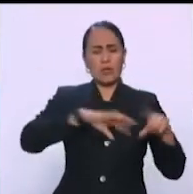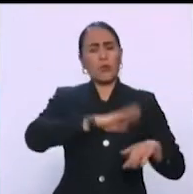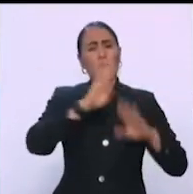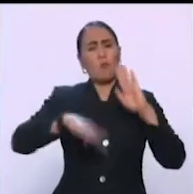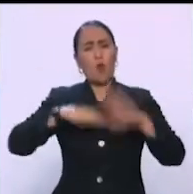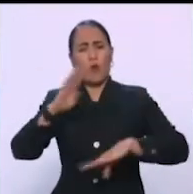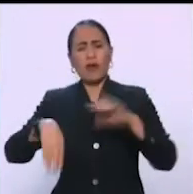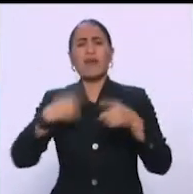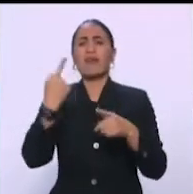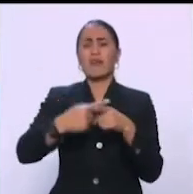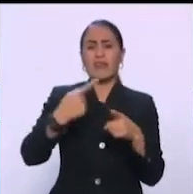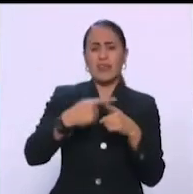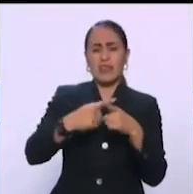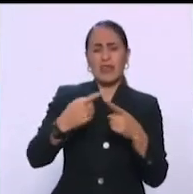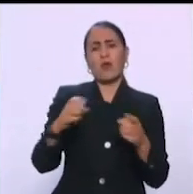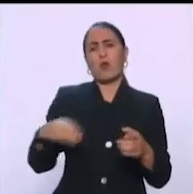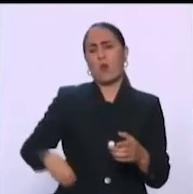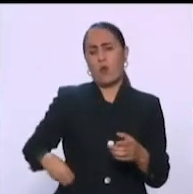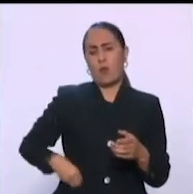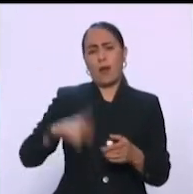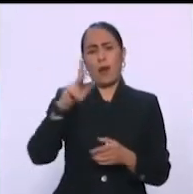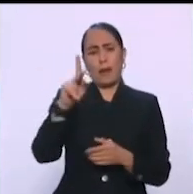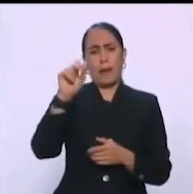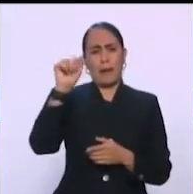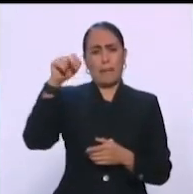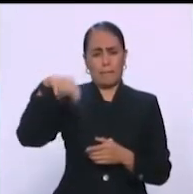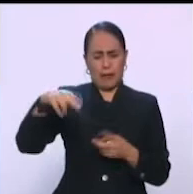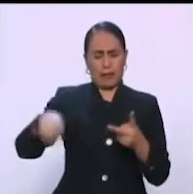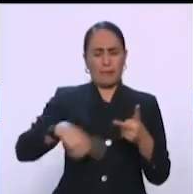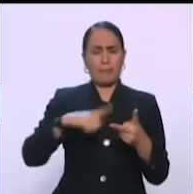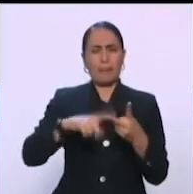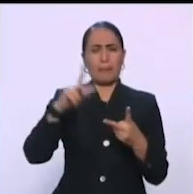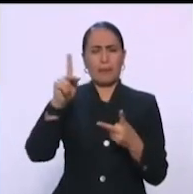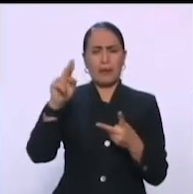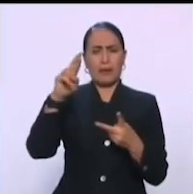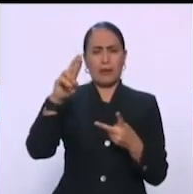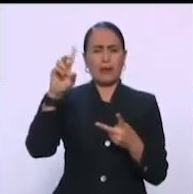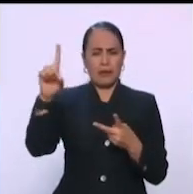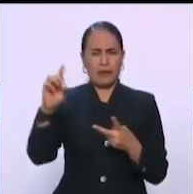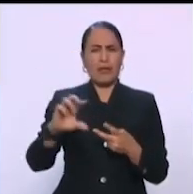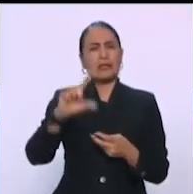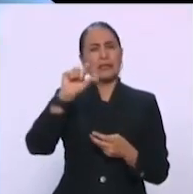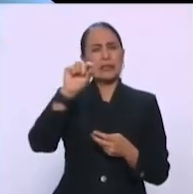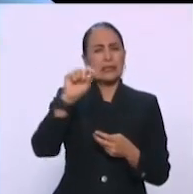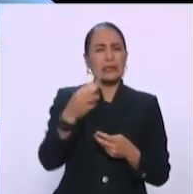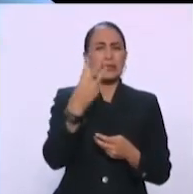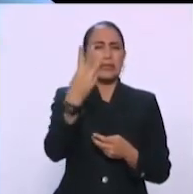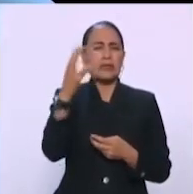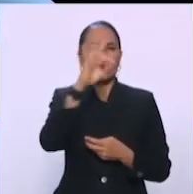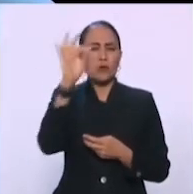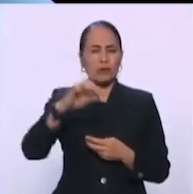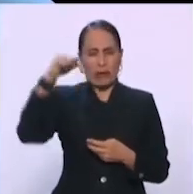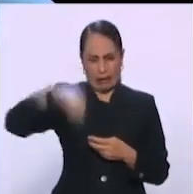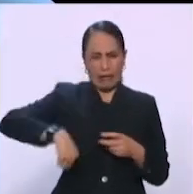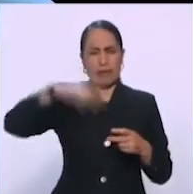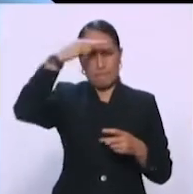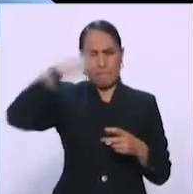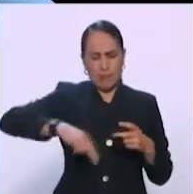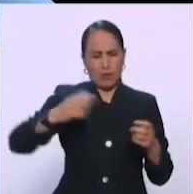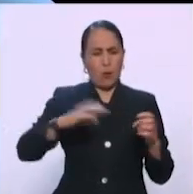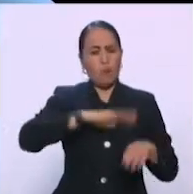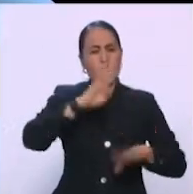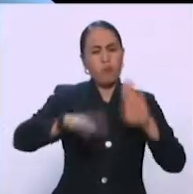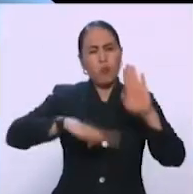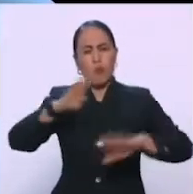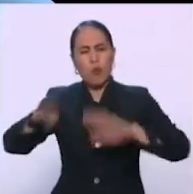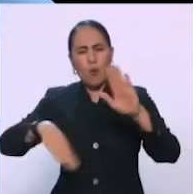es el PAN y es el PRD. El 73%, Azul, Juan, de los muertos en nuestro país son